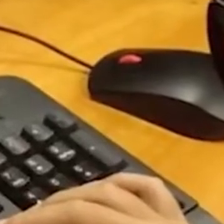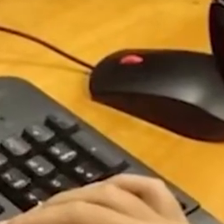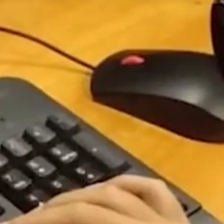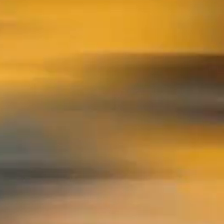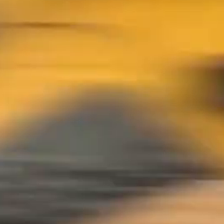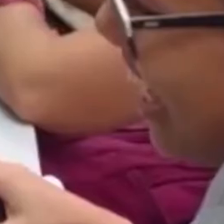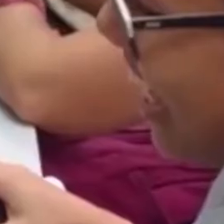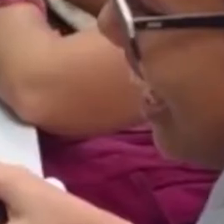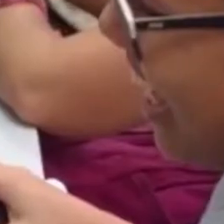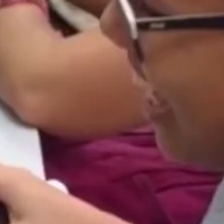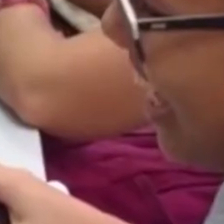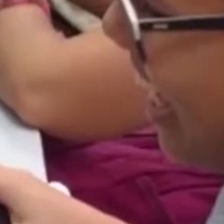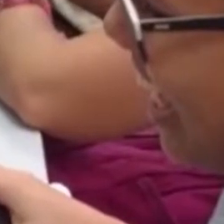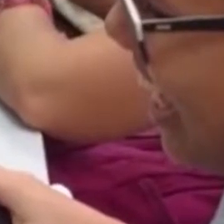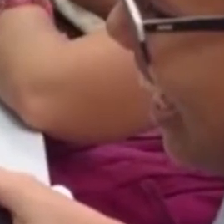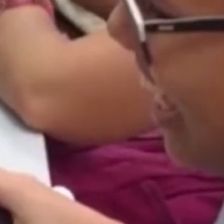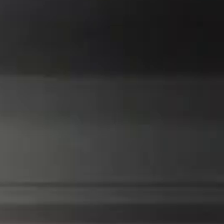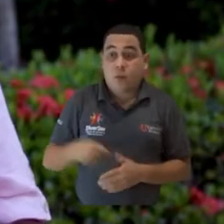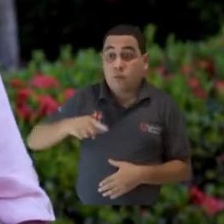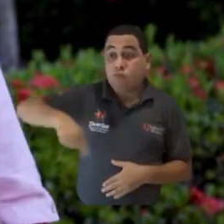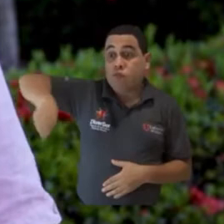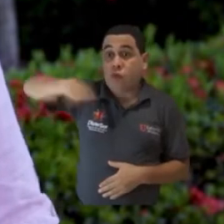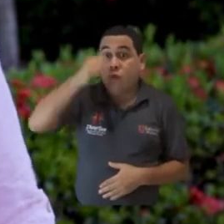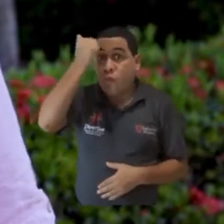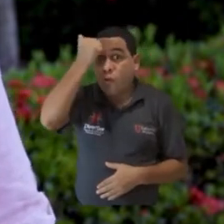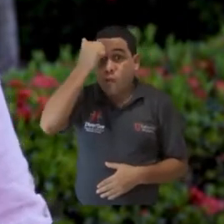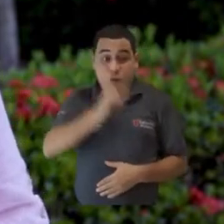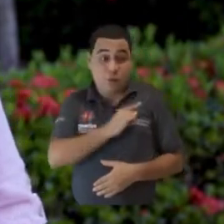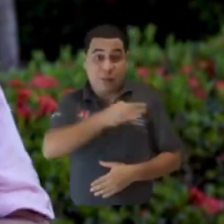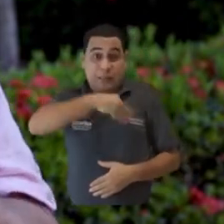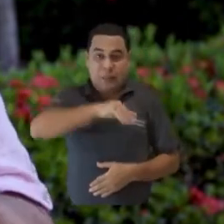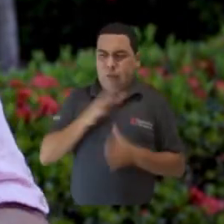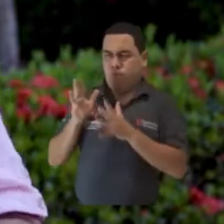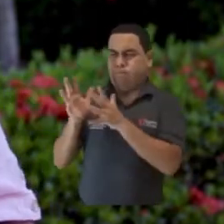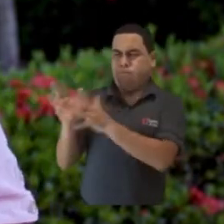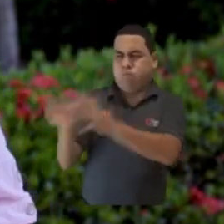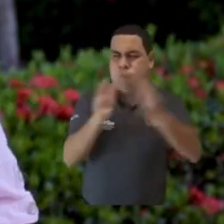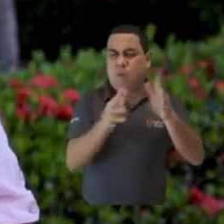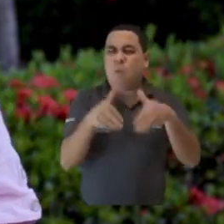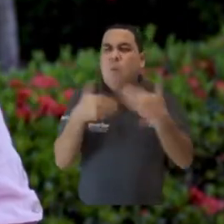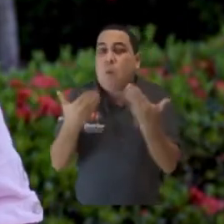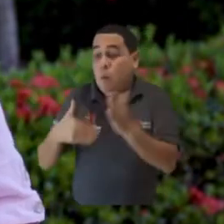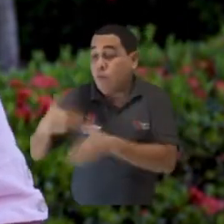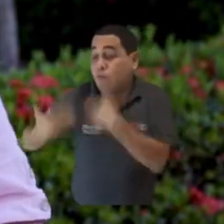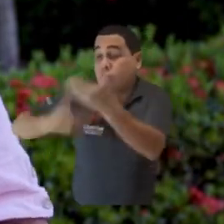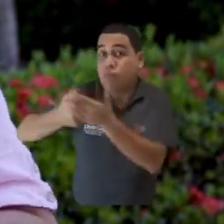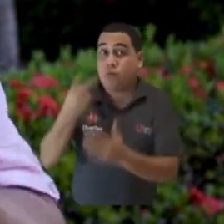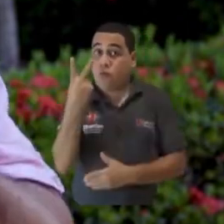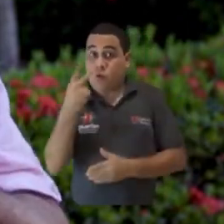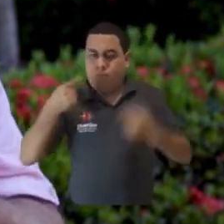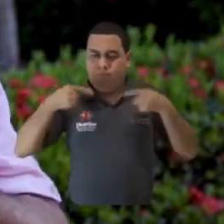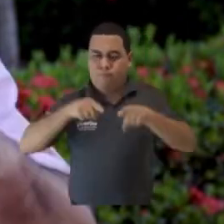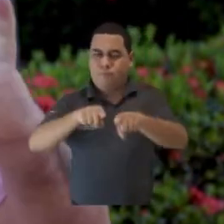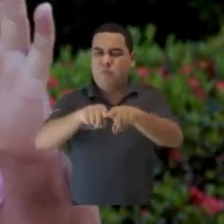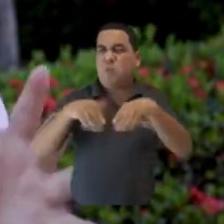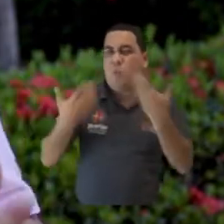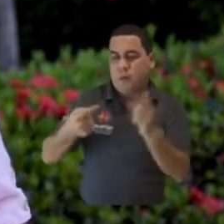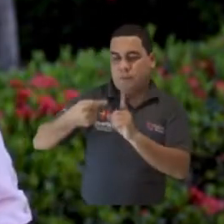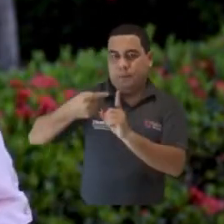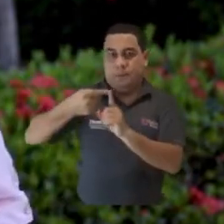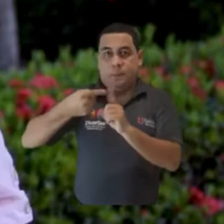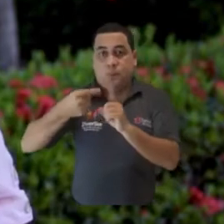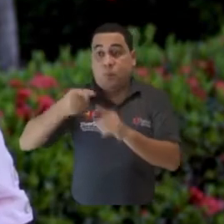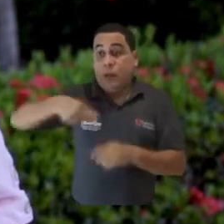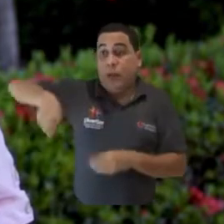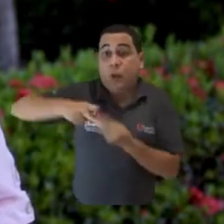En el proceso de capacitación con los docentes de la Universidad del Atlántico se trabajaron dos procesos paralelos. Uno, en el